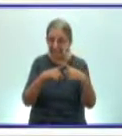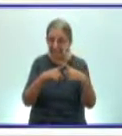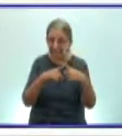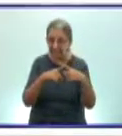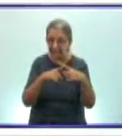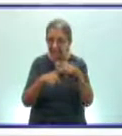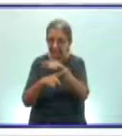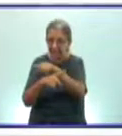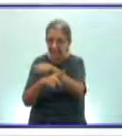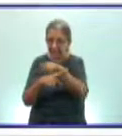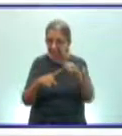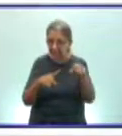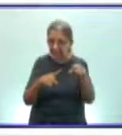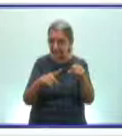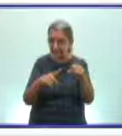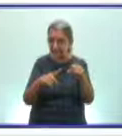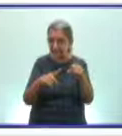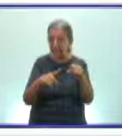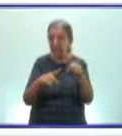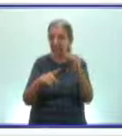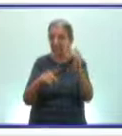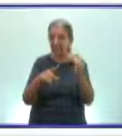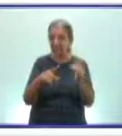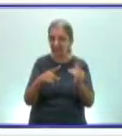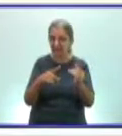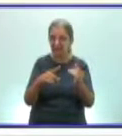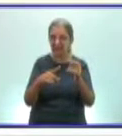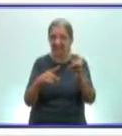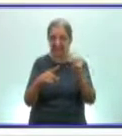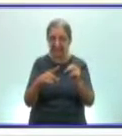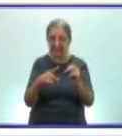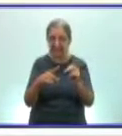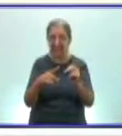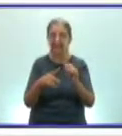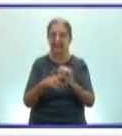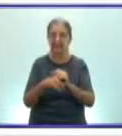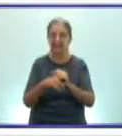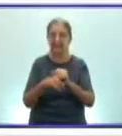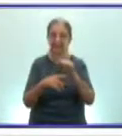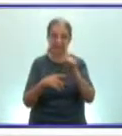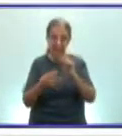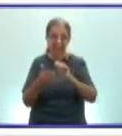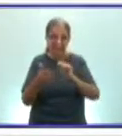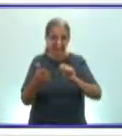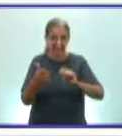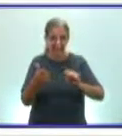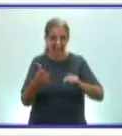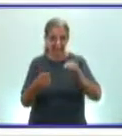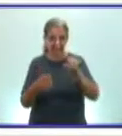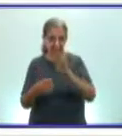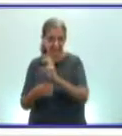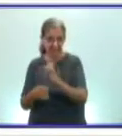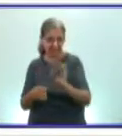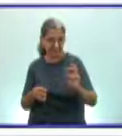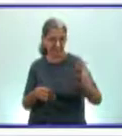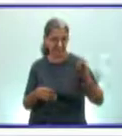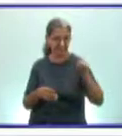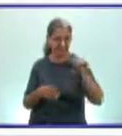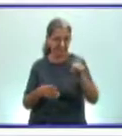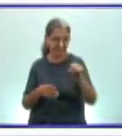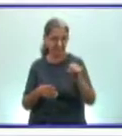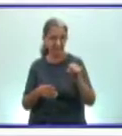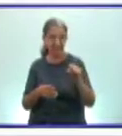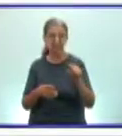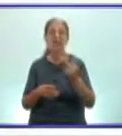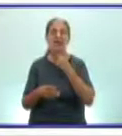raya encima. Observa bien. Anota sobre todo esta ecuación que identifica la media